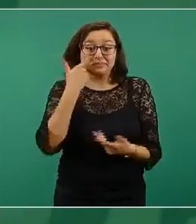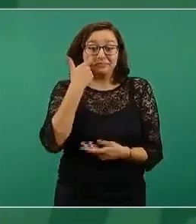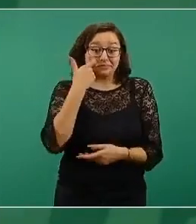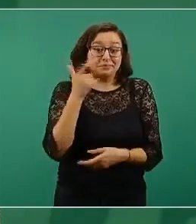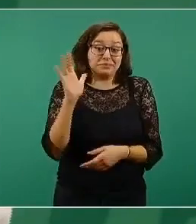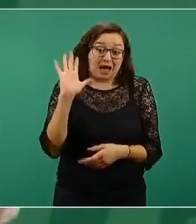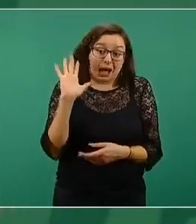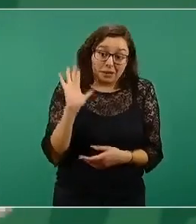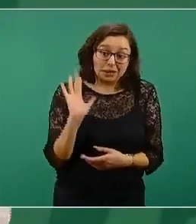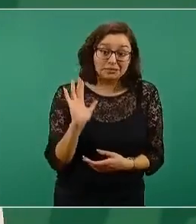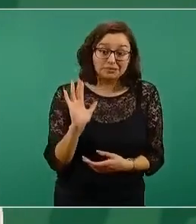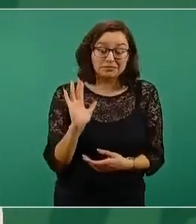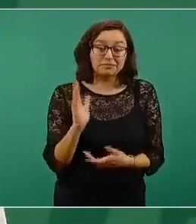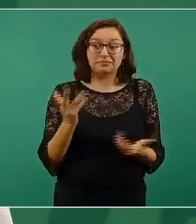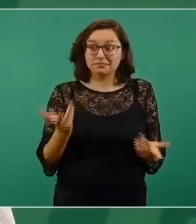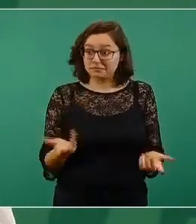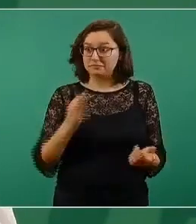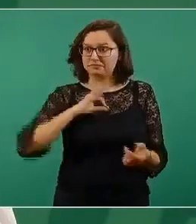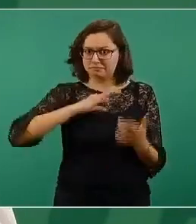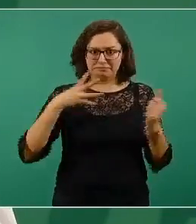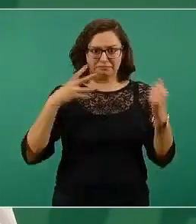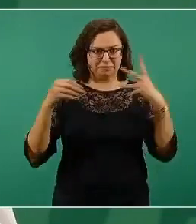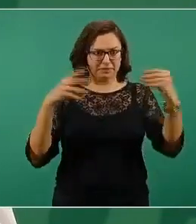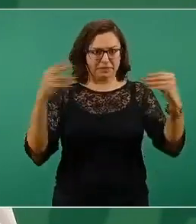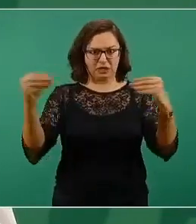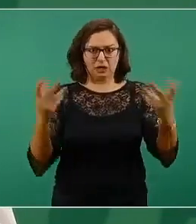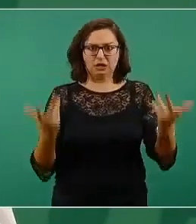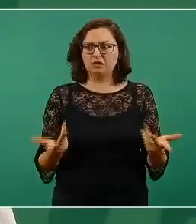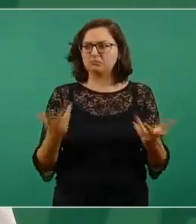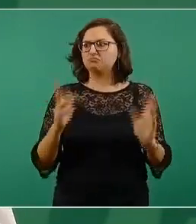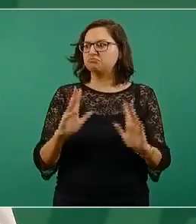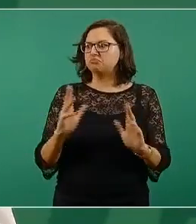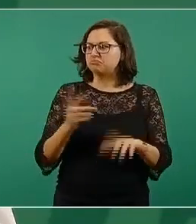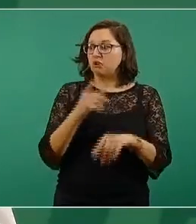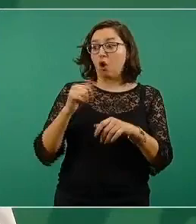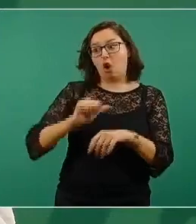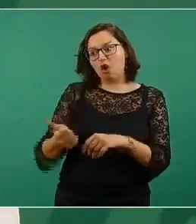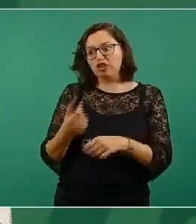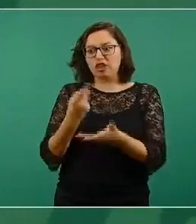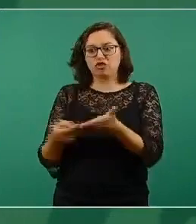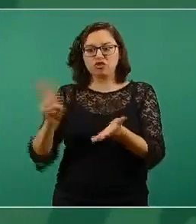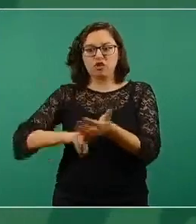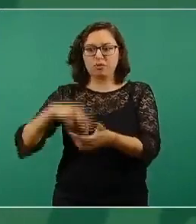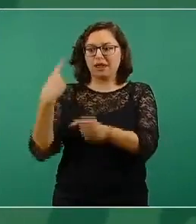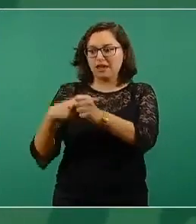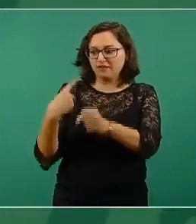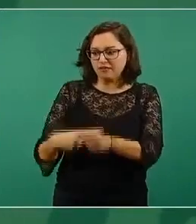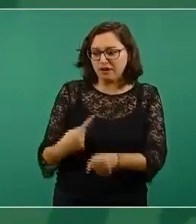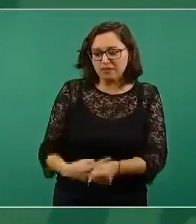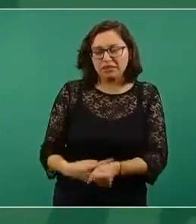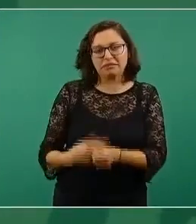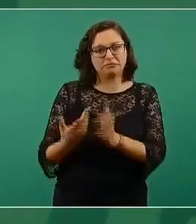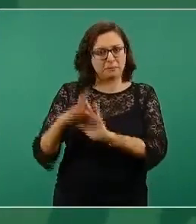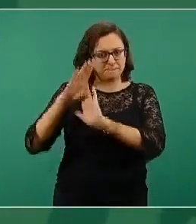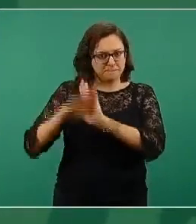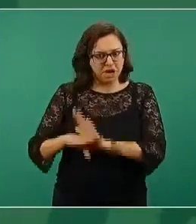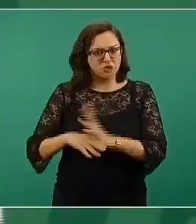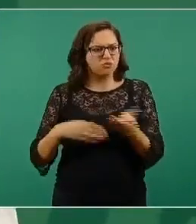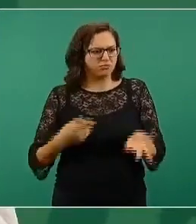todos tengamos una reducción de las prevalencias de las enfermedades crónicas asociadas a los